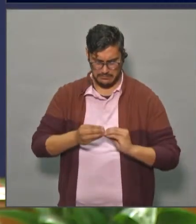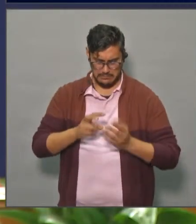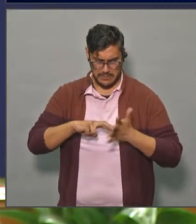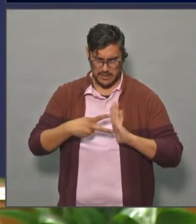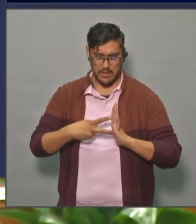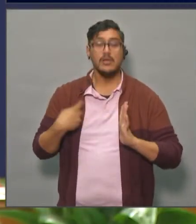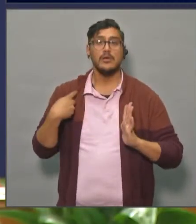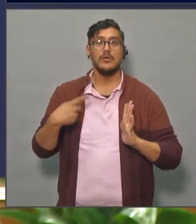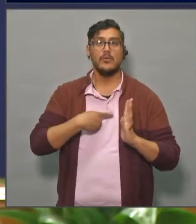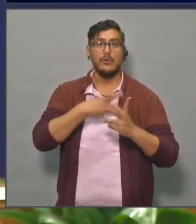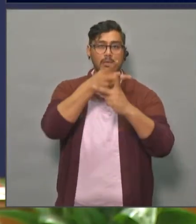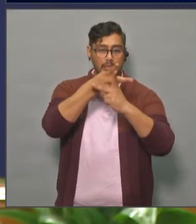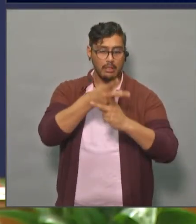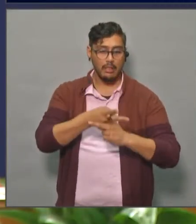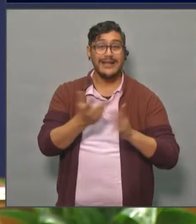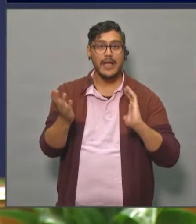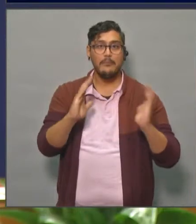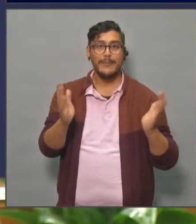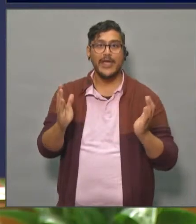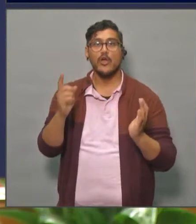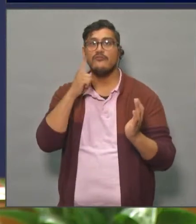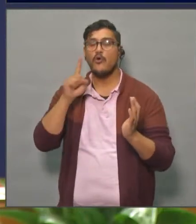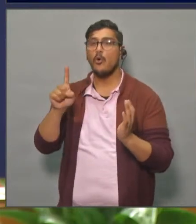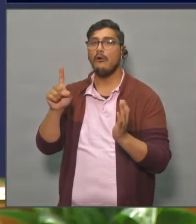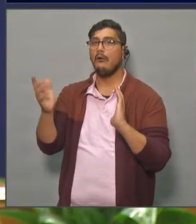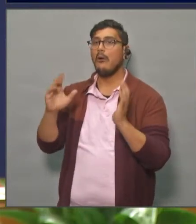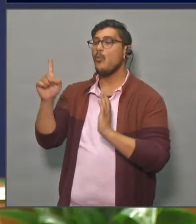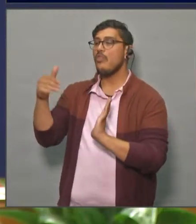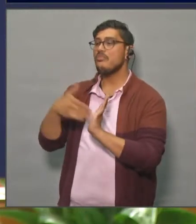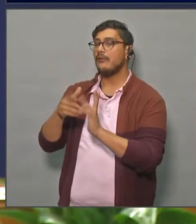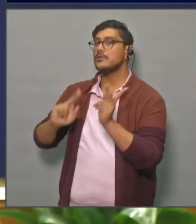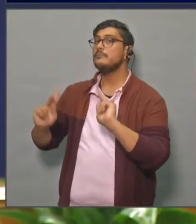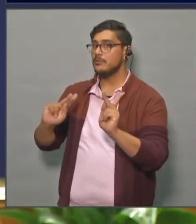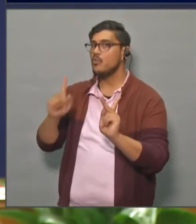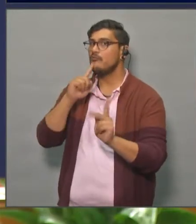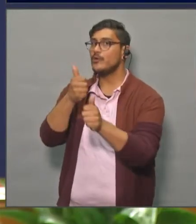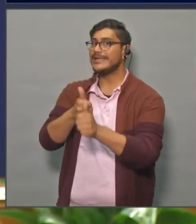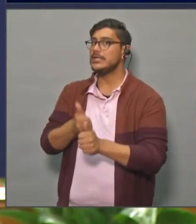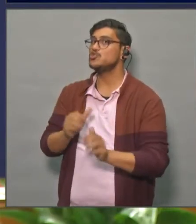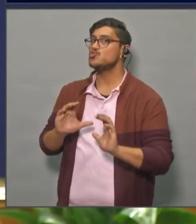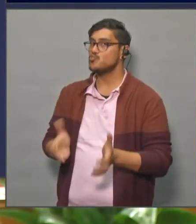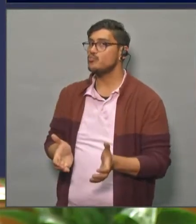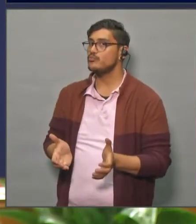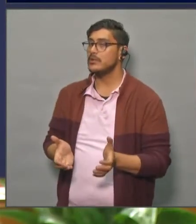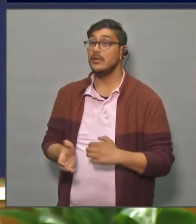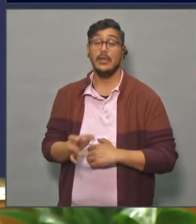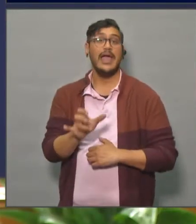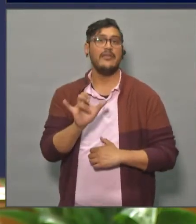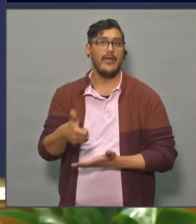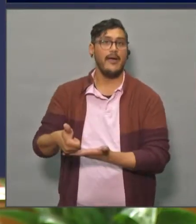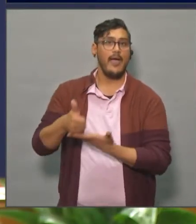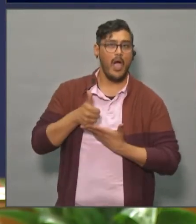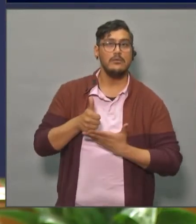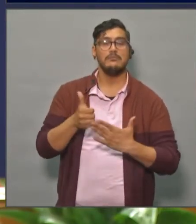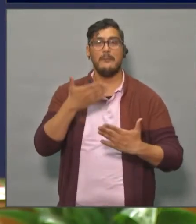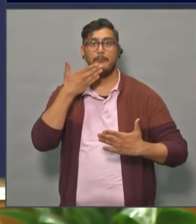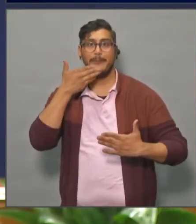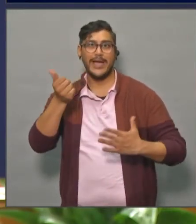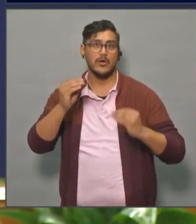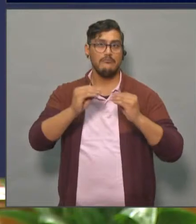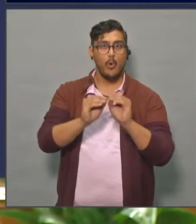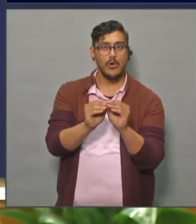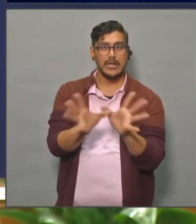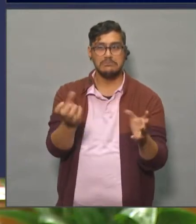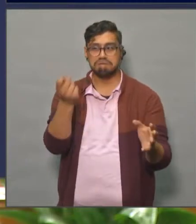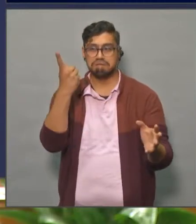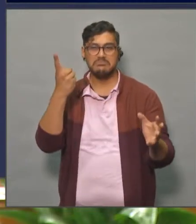números como tasas por cada 100,000 personas en cada uno de estos grupos y nos permite hacer mejores comparaciones entre la